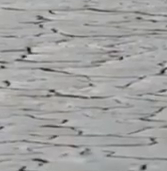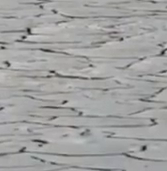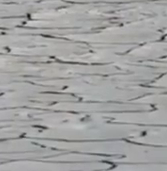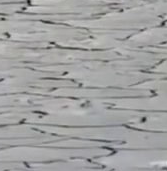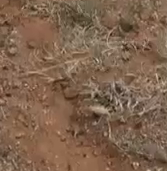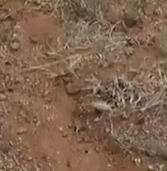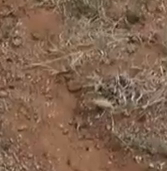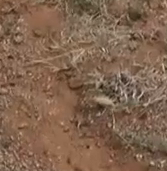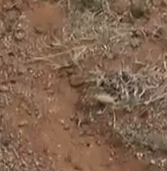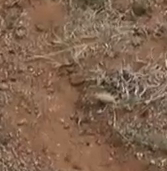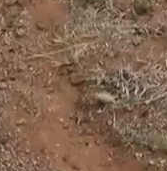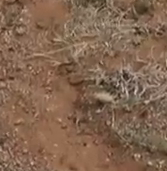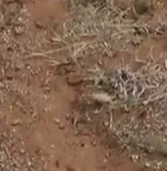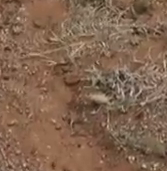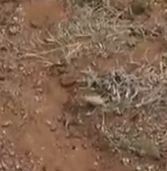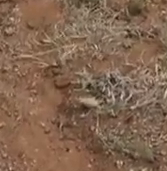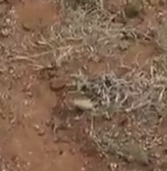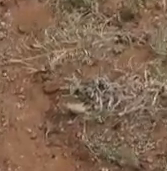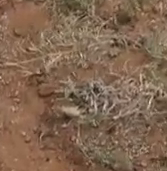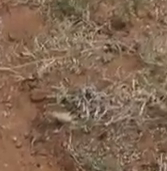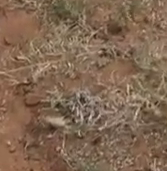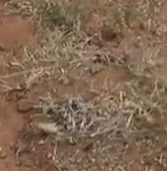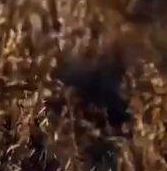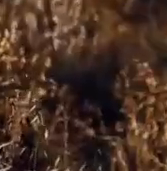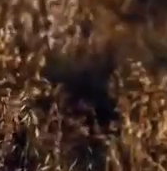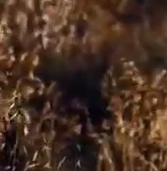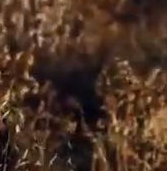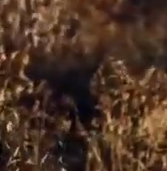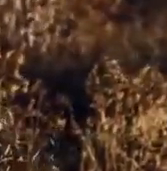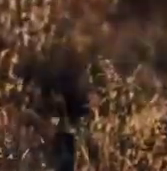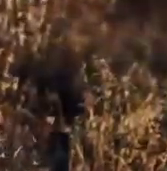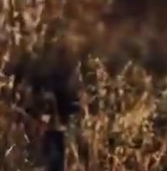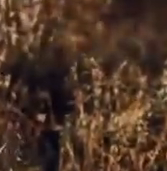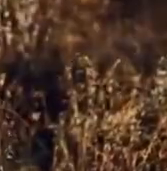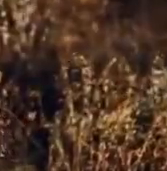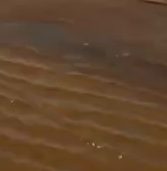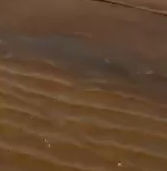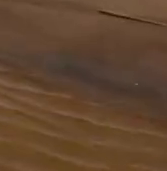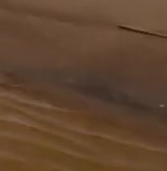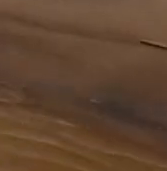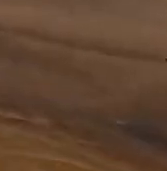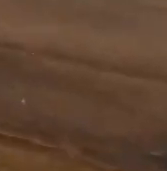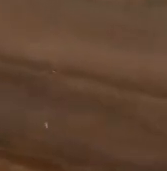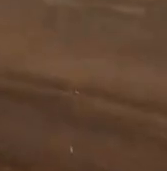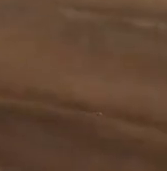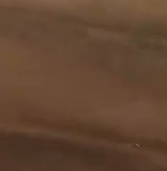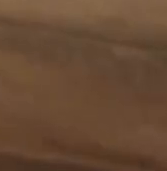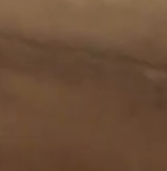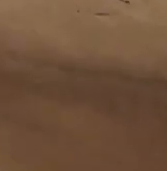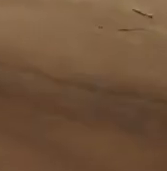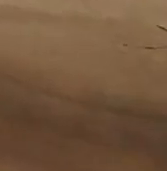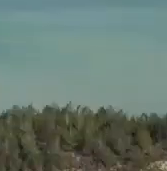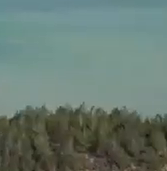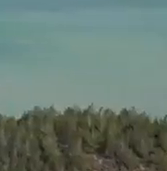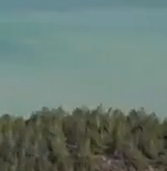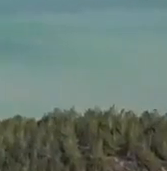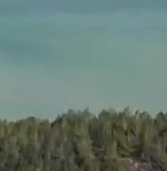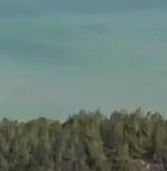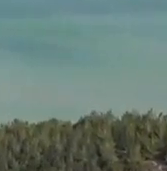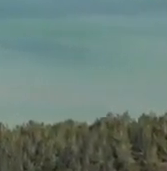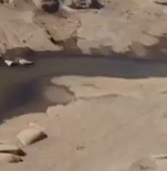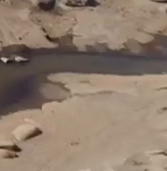este año la región norte del país fue severamente afectada por la falta de agua en el mes de julio Se declaró emergencia nacional por sequía